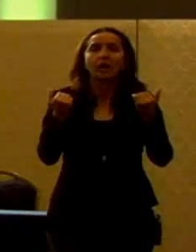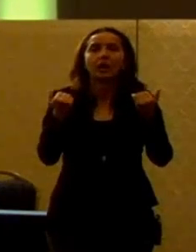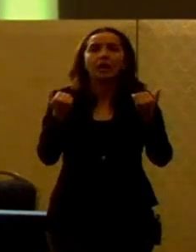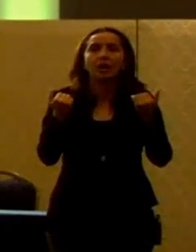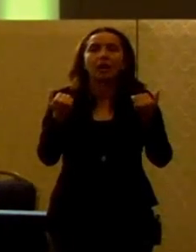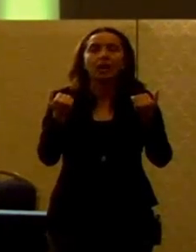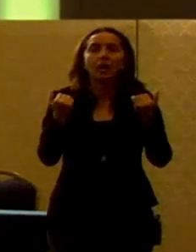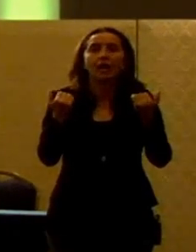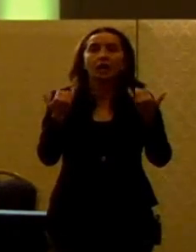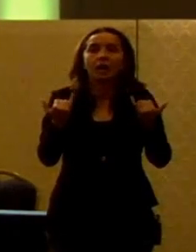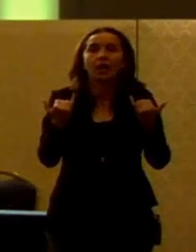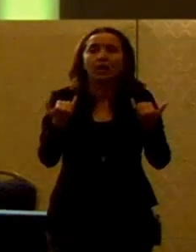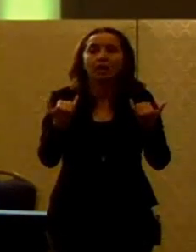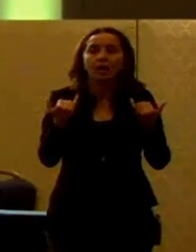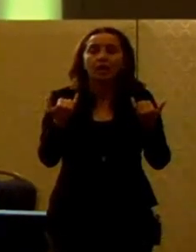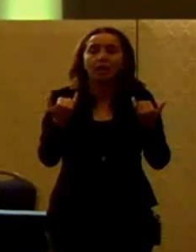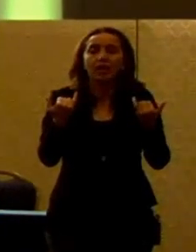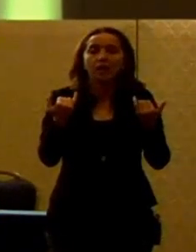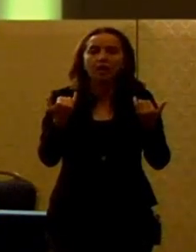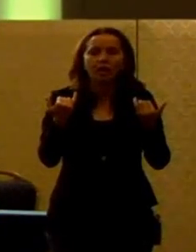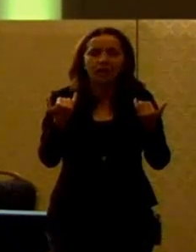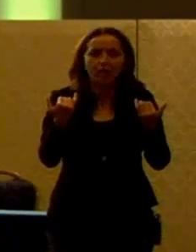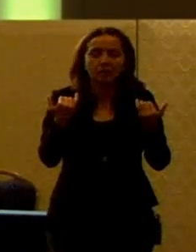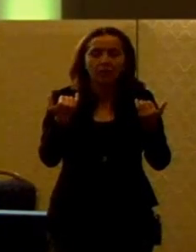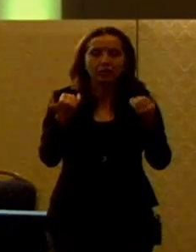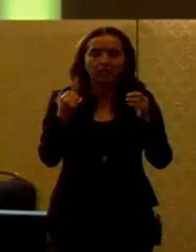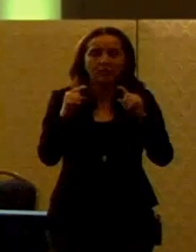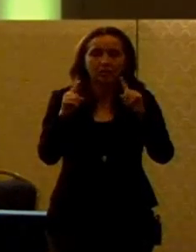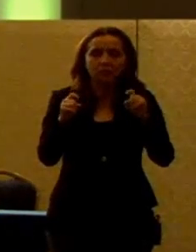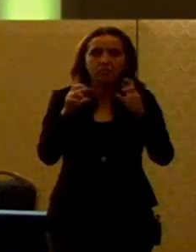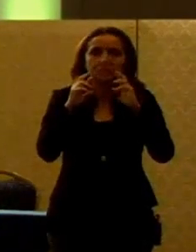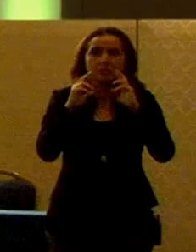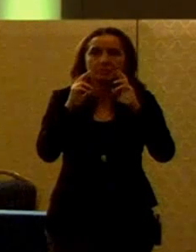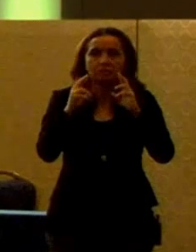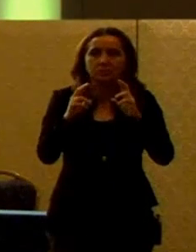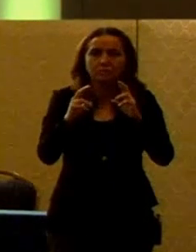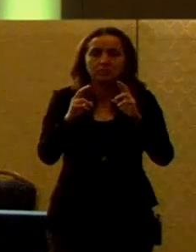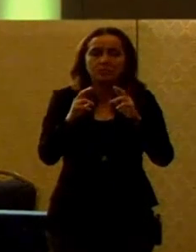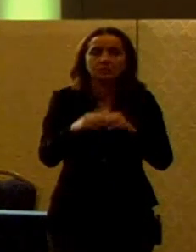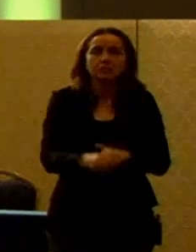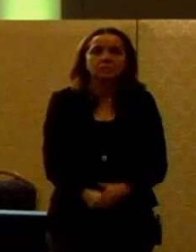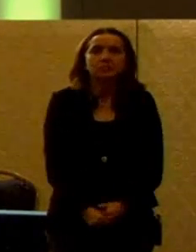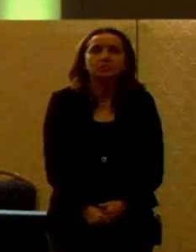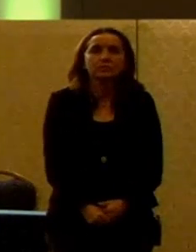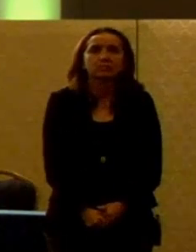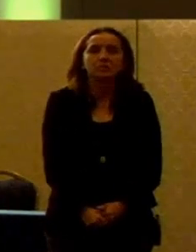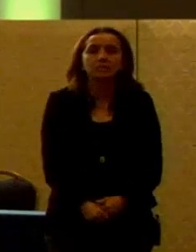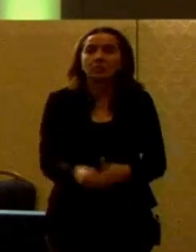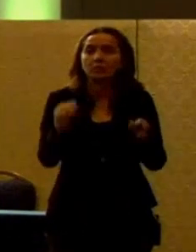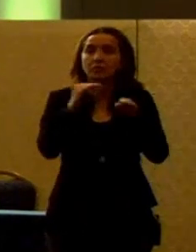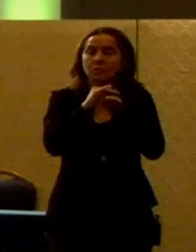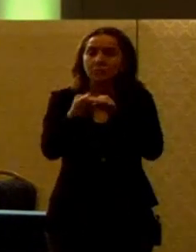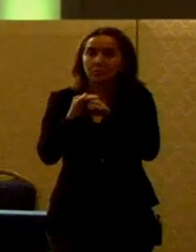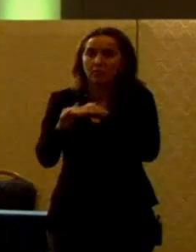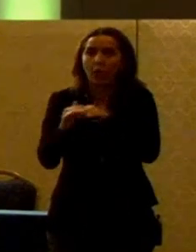pregunta y respuesta, pero invitamos solo un par